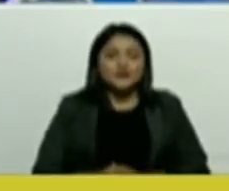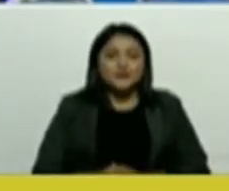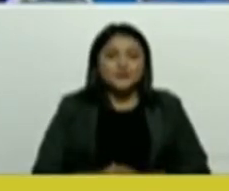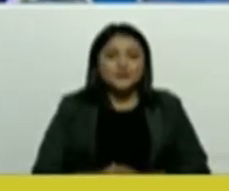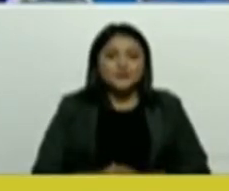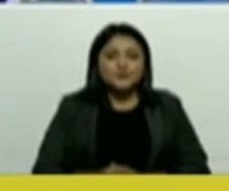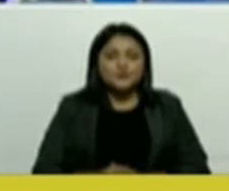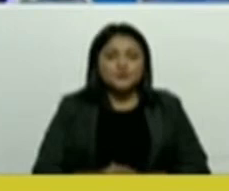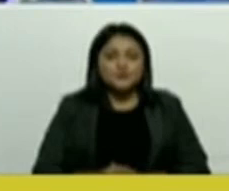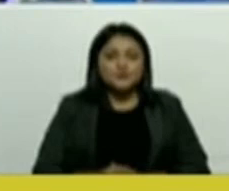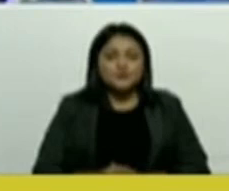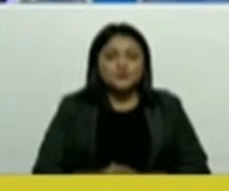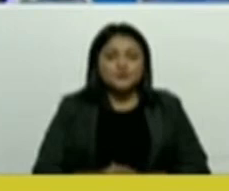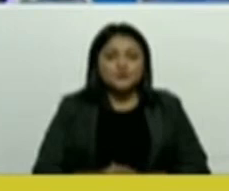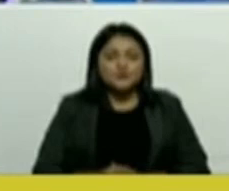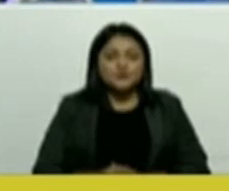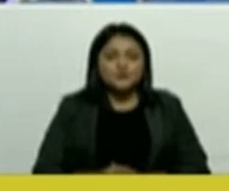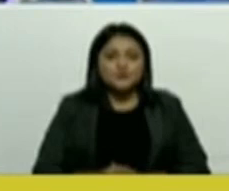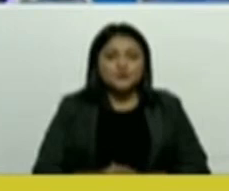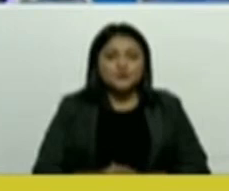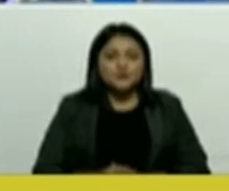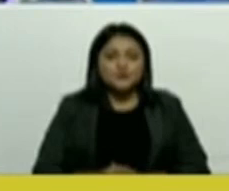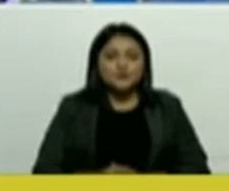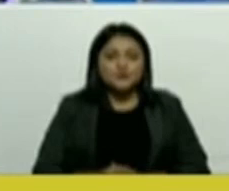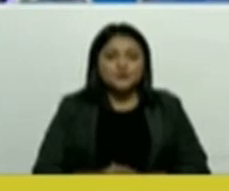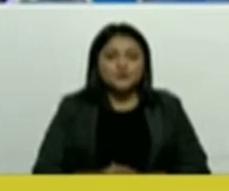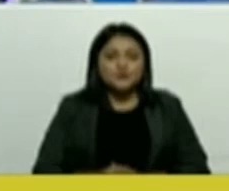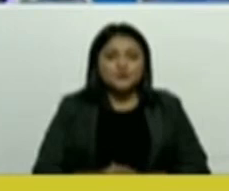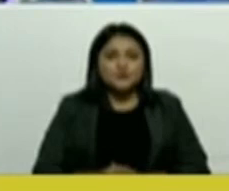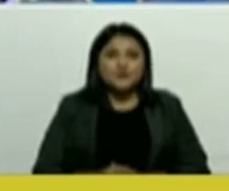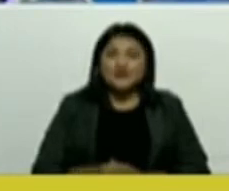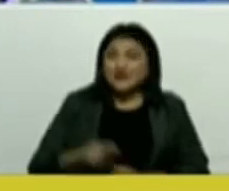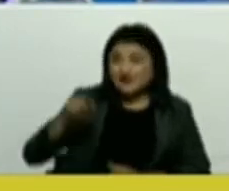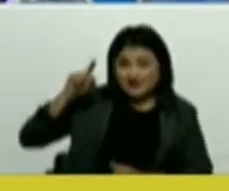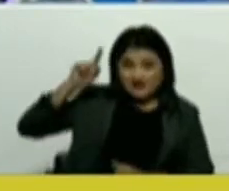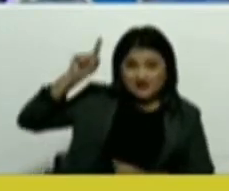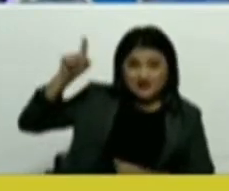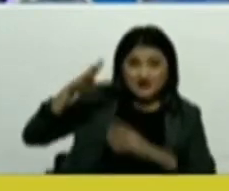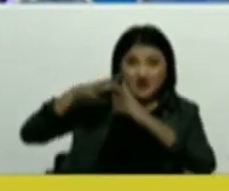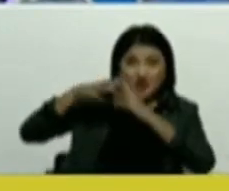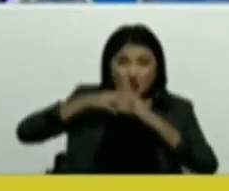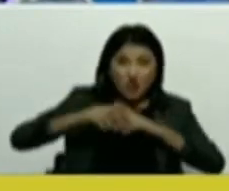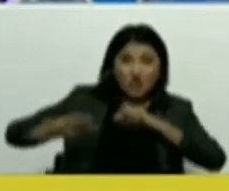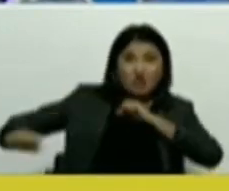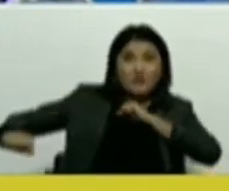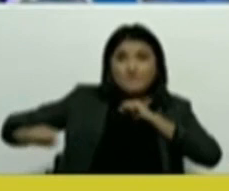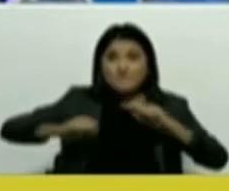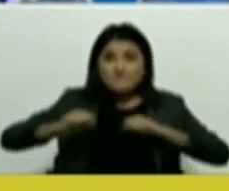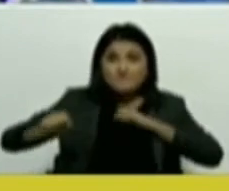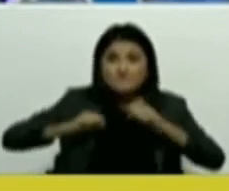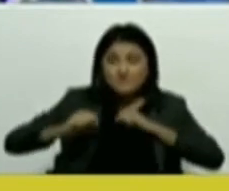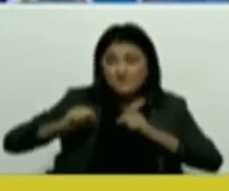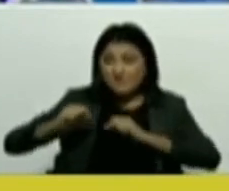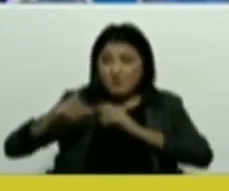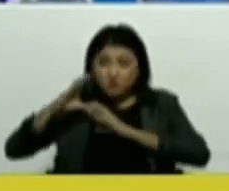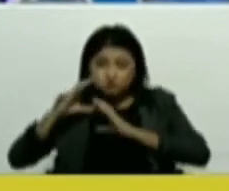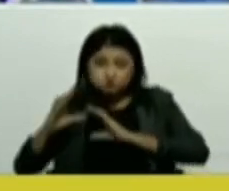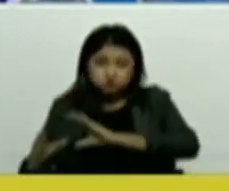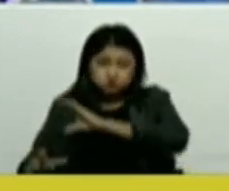military resources against Venezuela. Ese país movilizó todos los